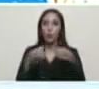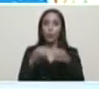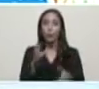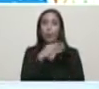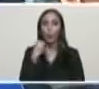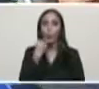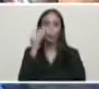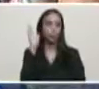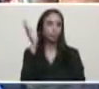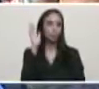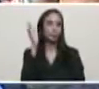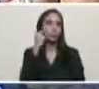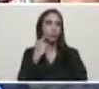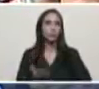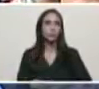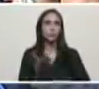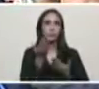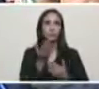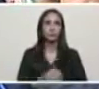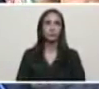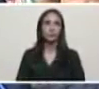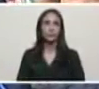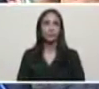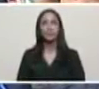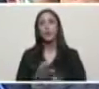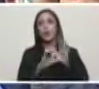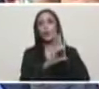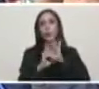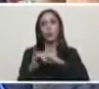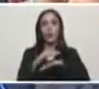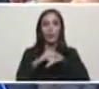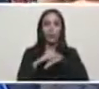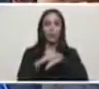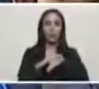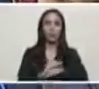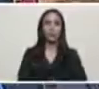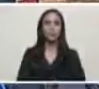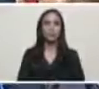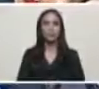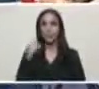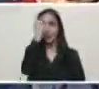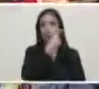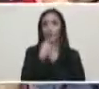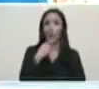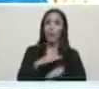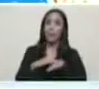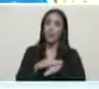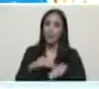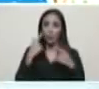juventud el ministro no el Constituyente qu car